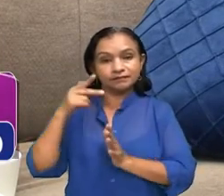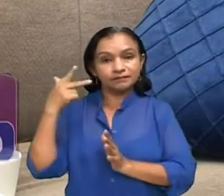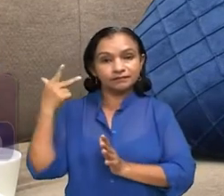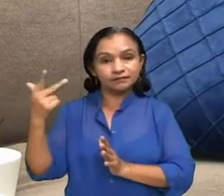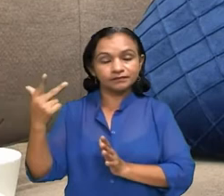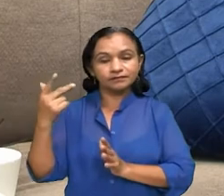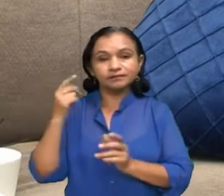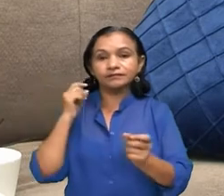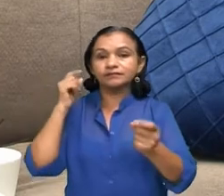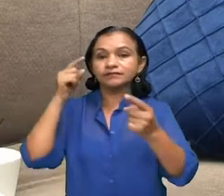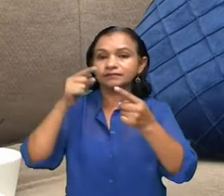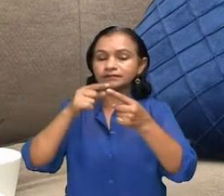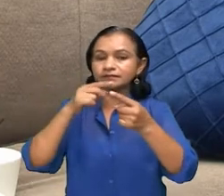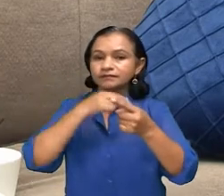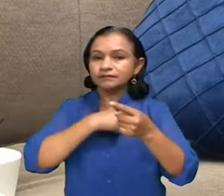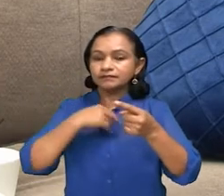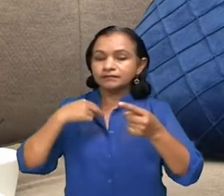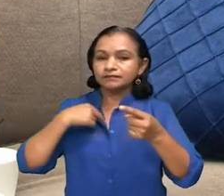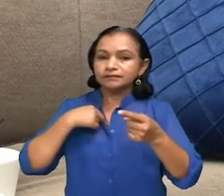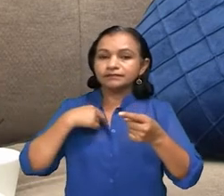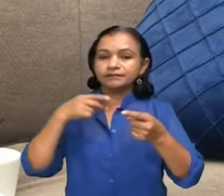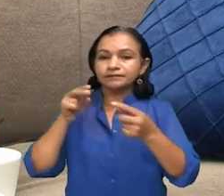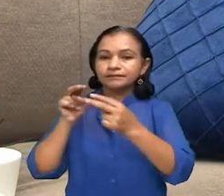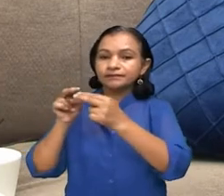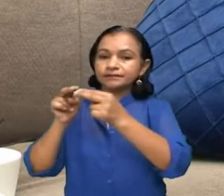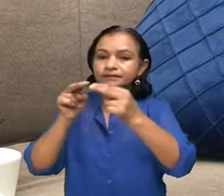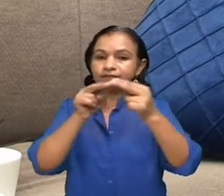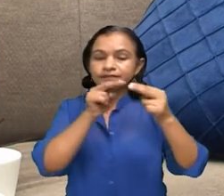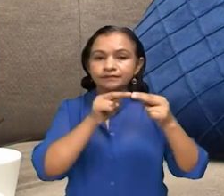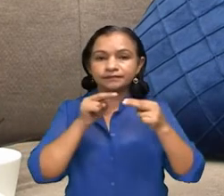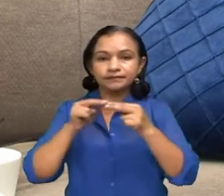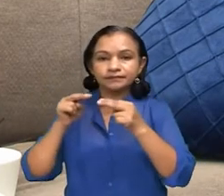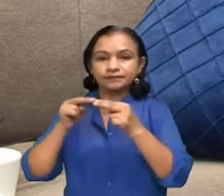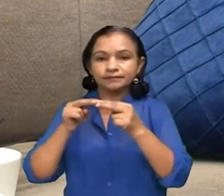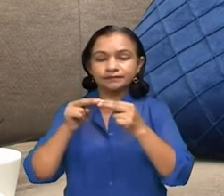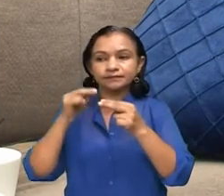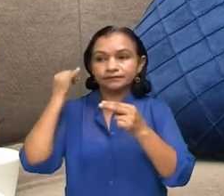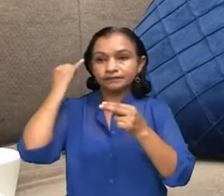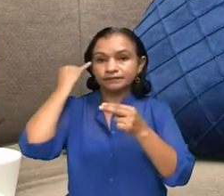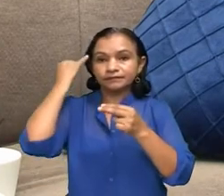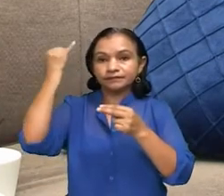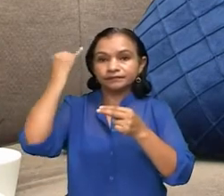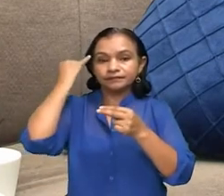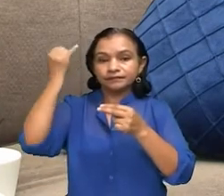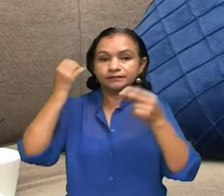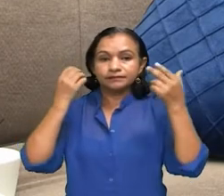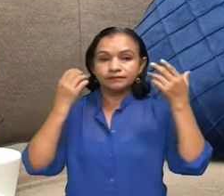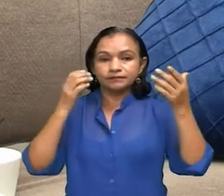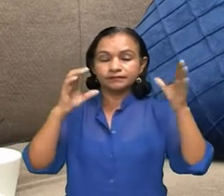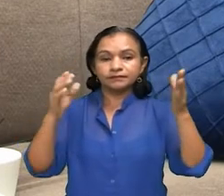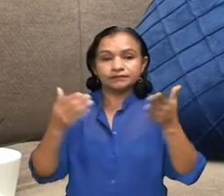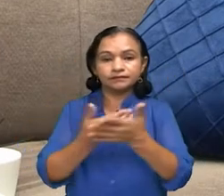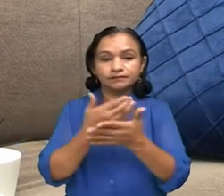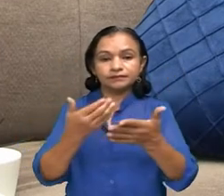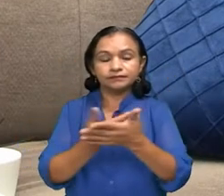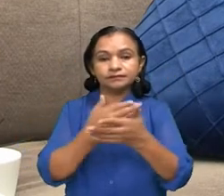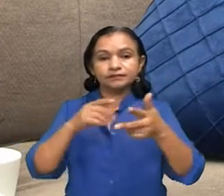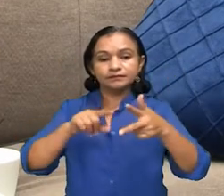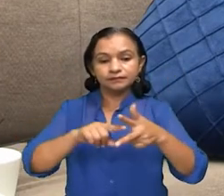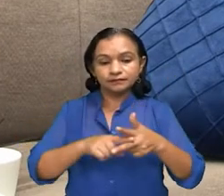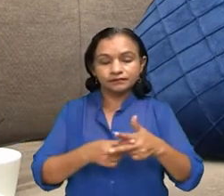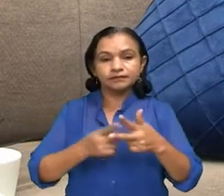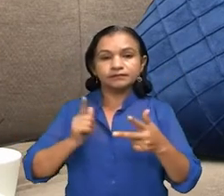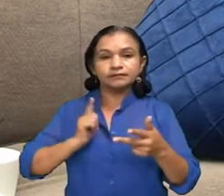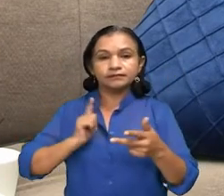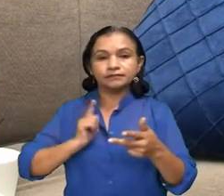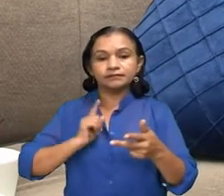con el objetivo de crear ese vínculo, ¿verdad?, con esa idea, esos emprendimientos que están naciendo, tenían